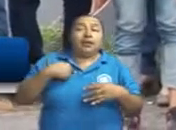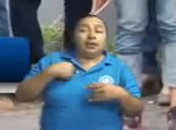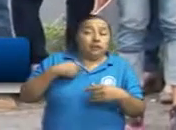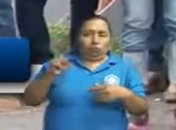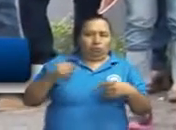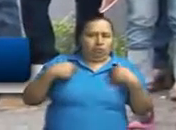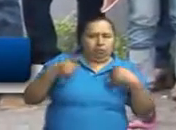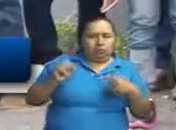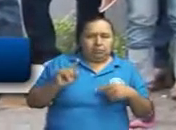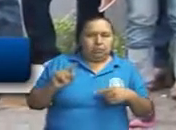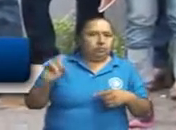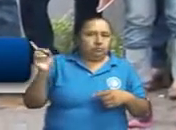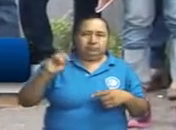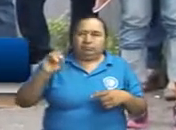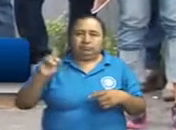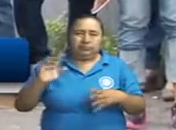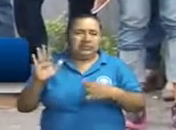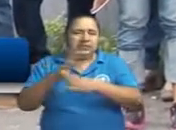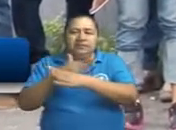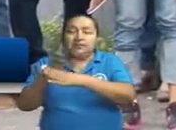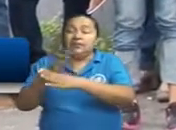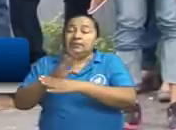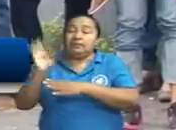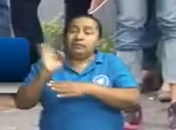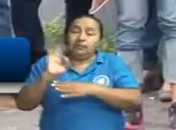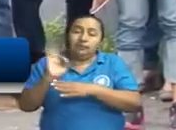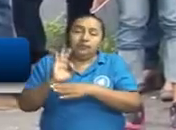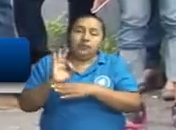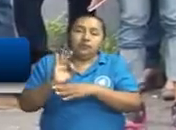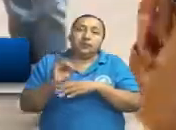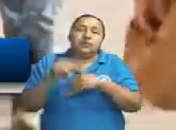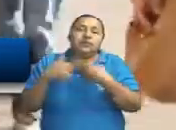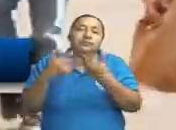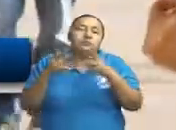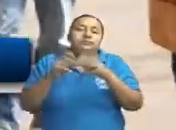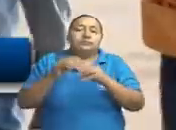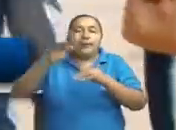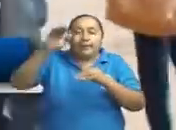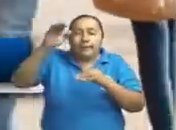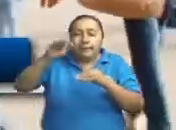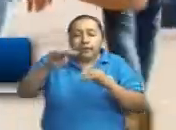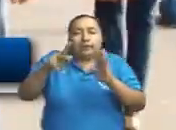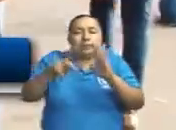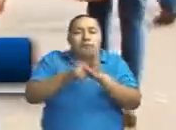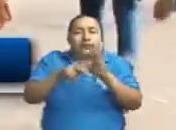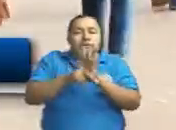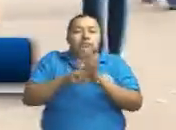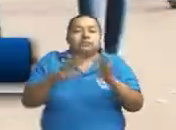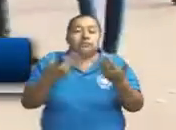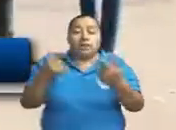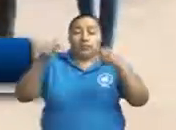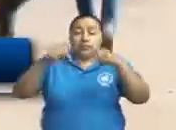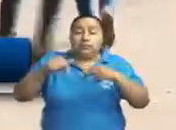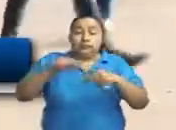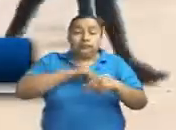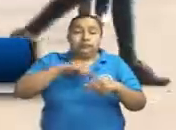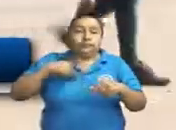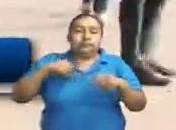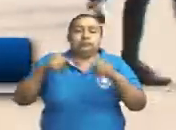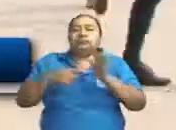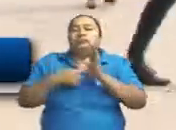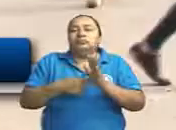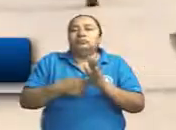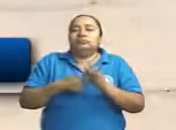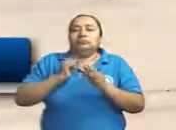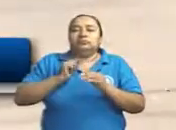cáncer. Son diferentes mecanismos en cuanto a reducir ese riesgo. Aquí nosotros, digamos,